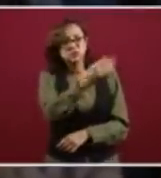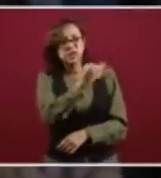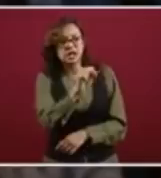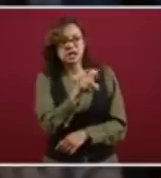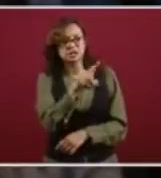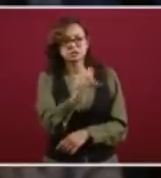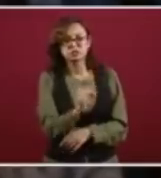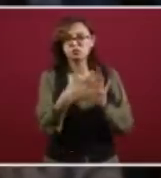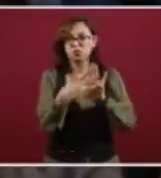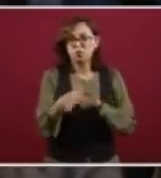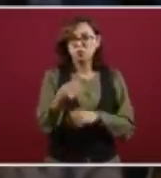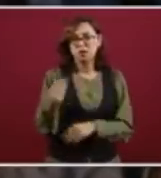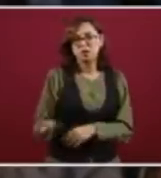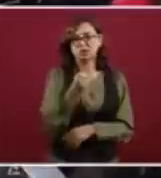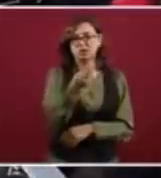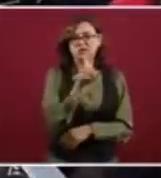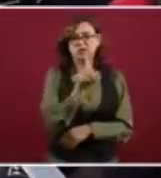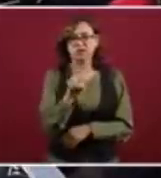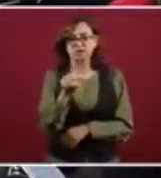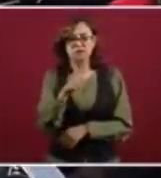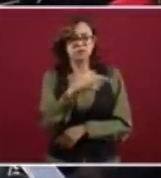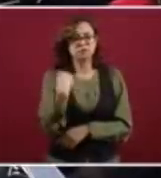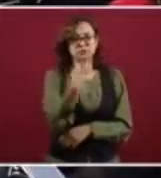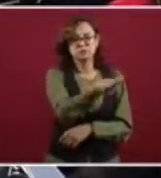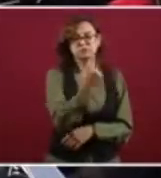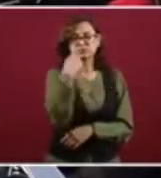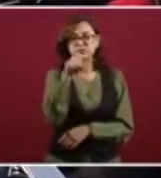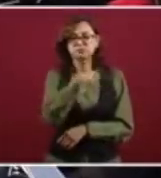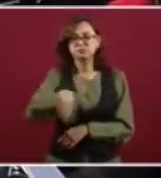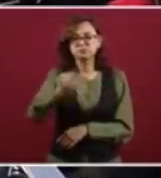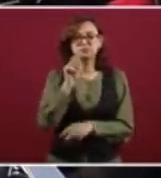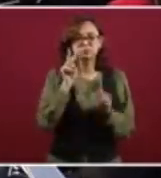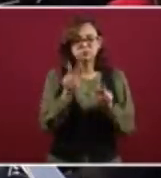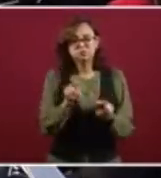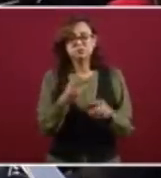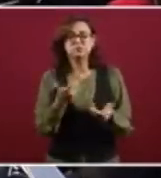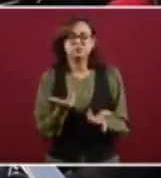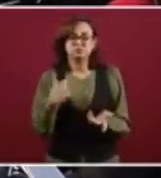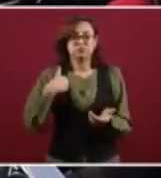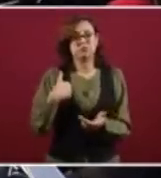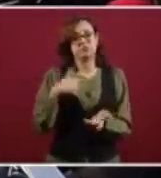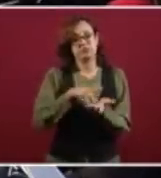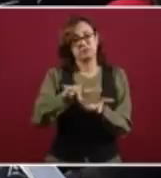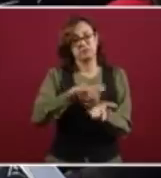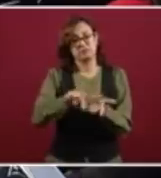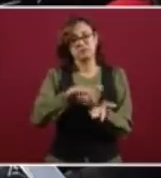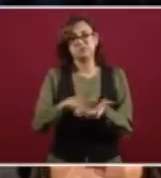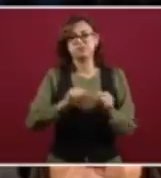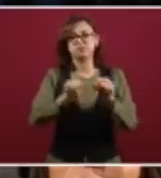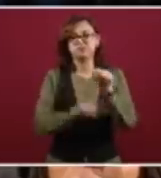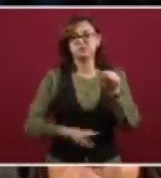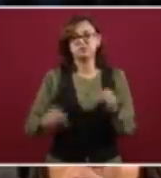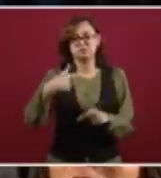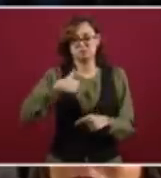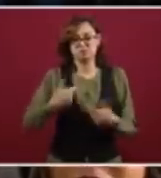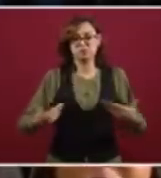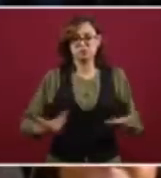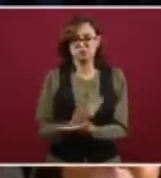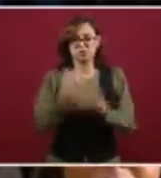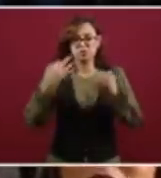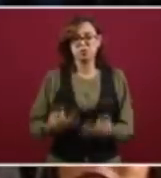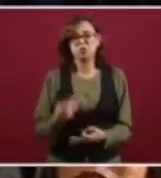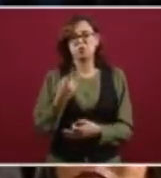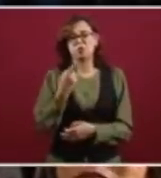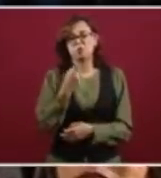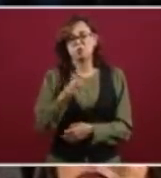que usted tenga la oportunidad de ver mi trabajo también, un trabajo solidario con el pueblo de México, de parte del pueblo de Puerto Rico. Puerto